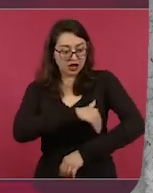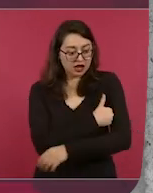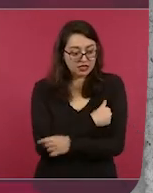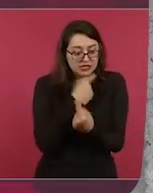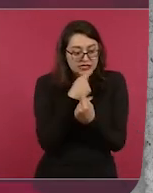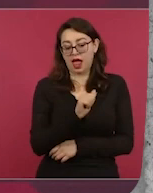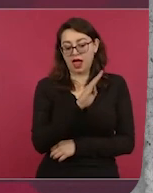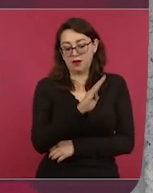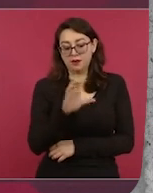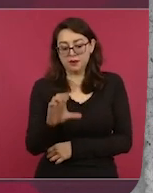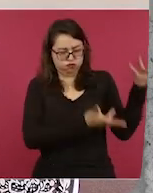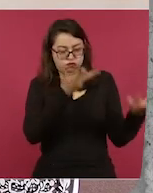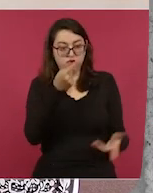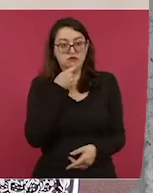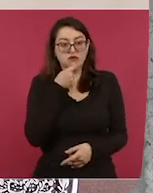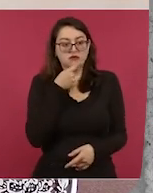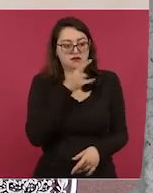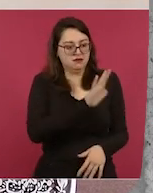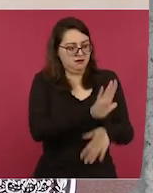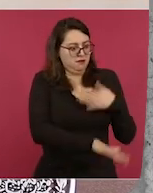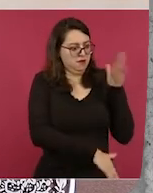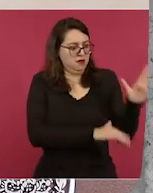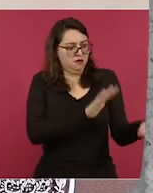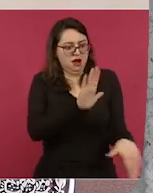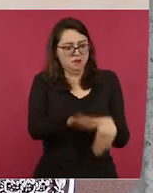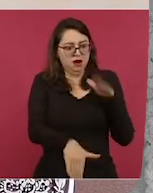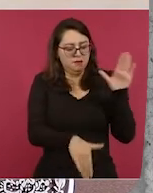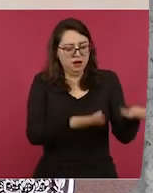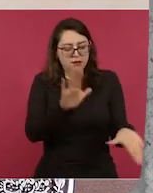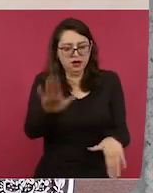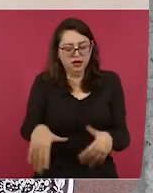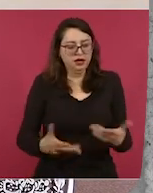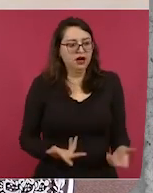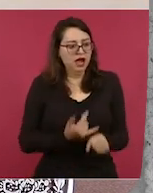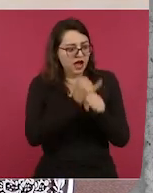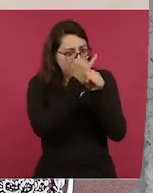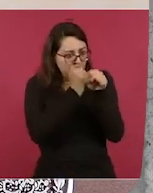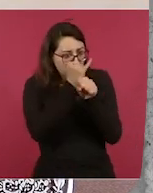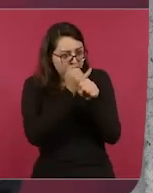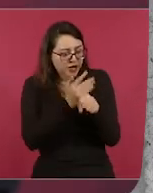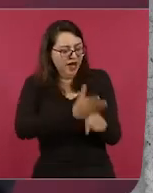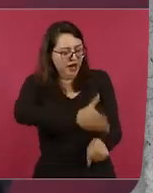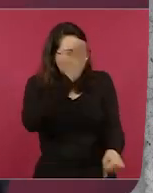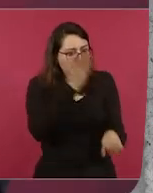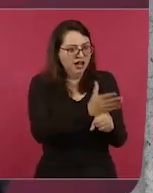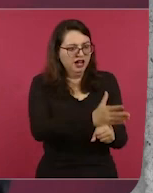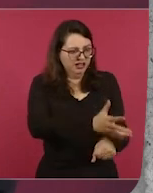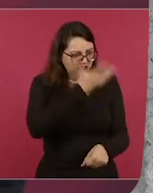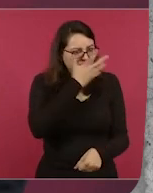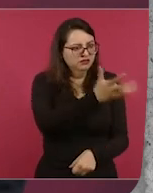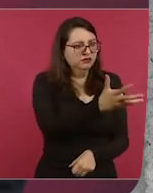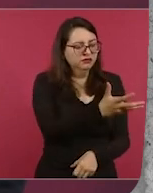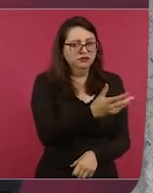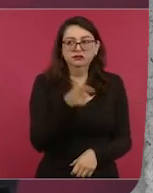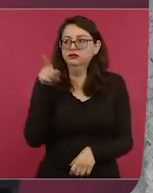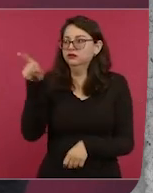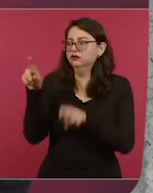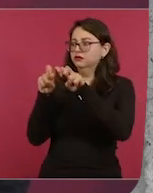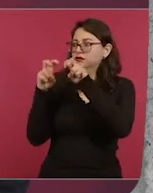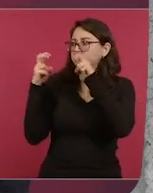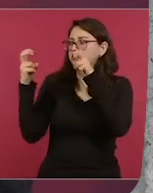exministro Cosío fue de los que votó en contra para que se castigara a los verdaderos responsables